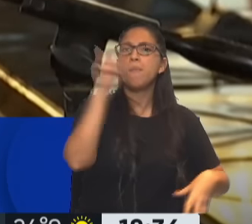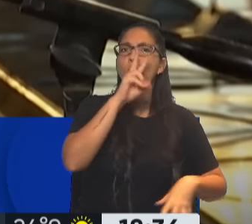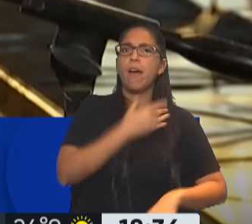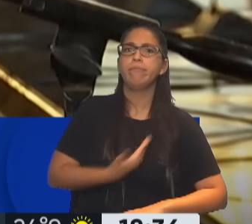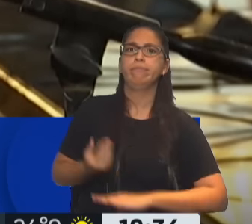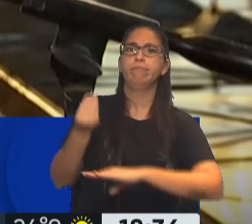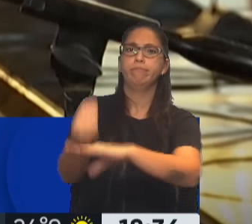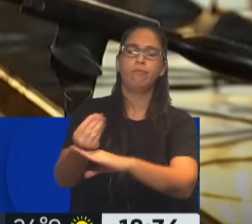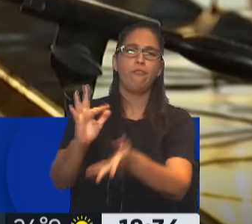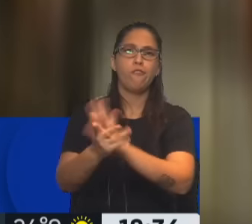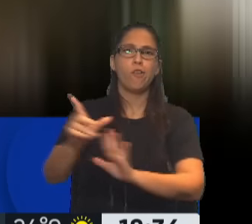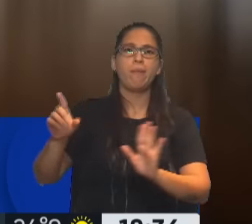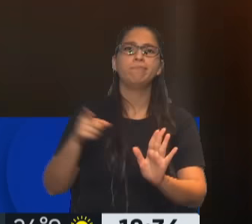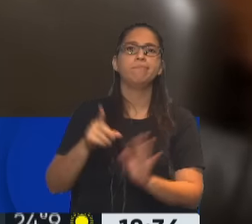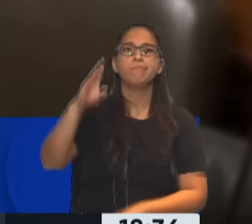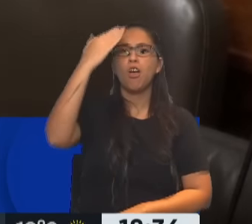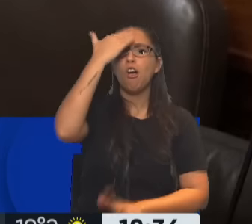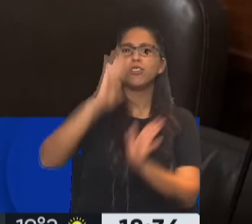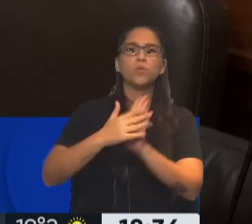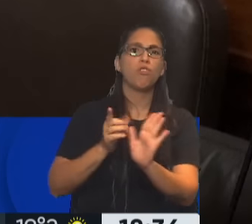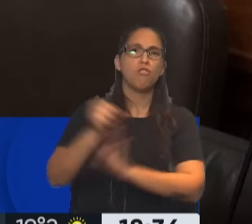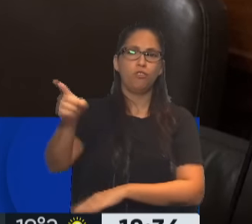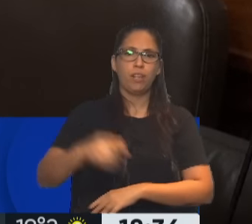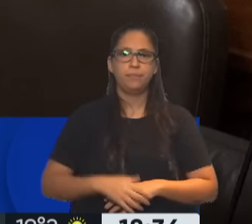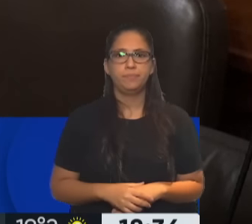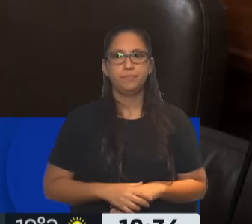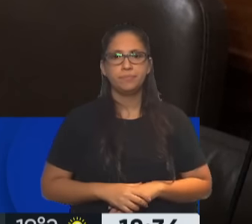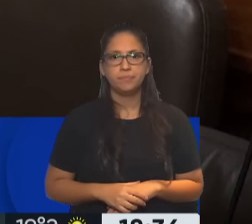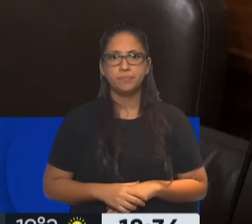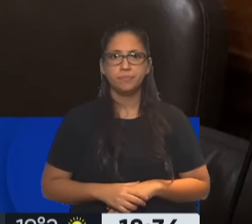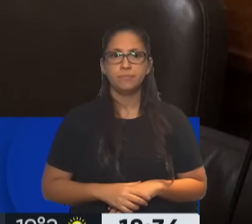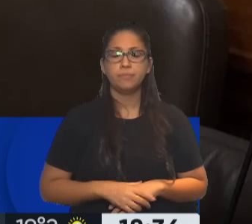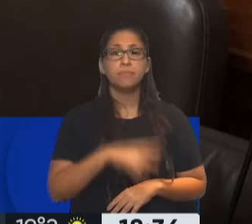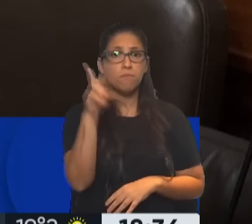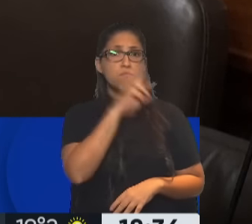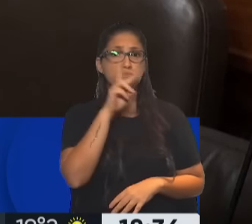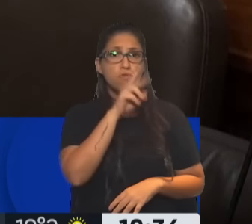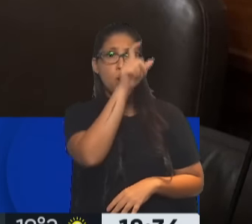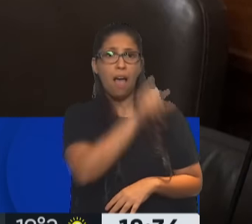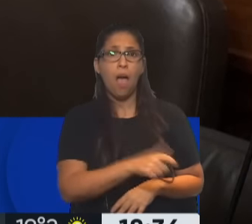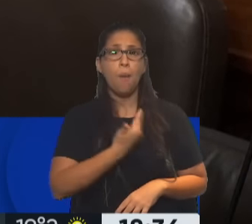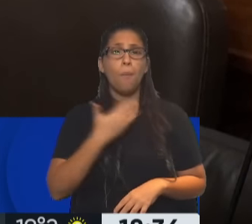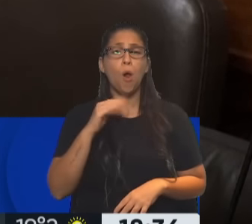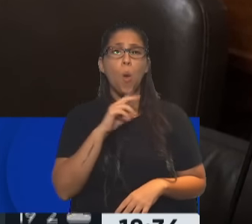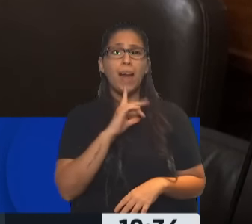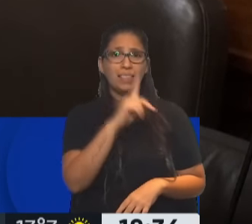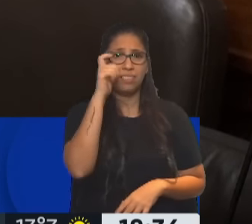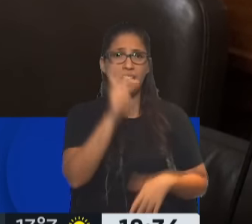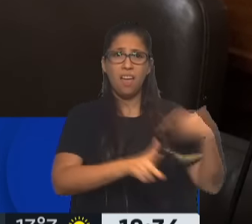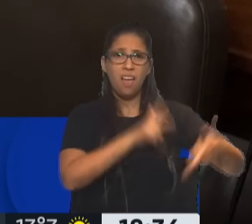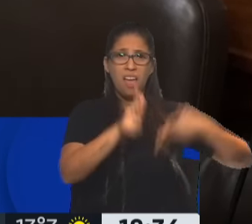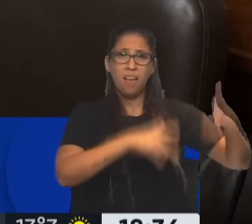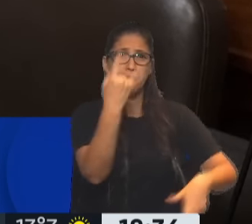en forma inconstitucional. Las mentiras que señaló la señora Dina Boluarte en un momento, en un afán